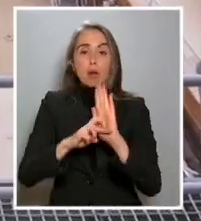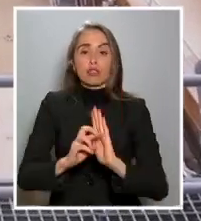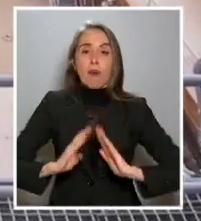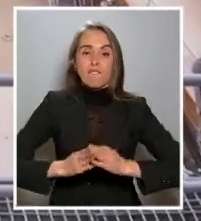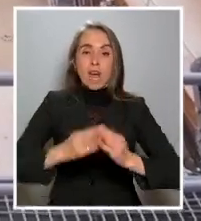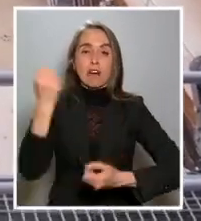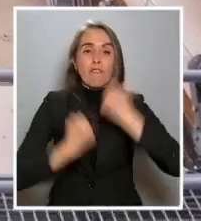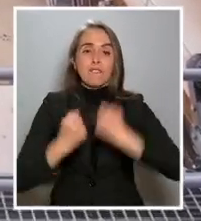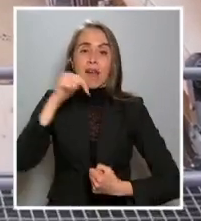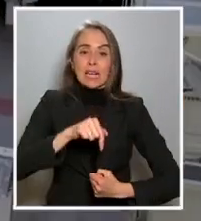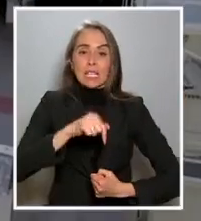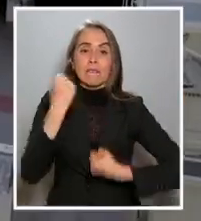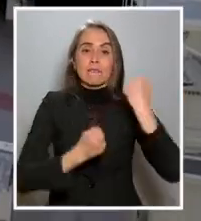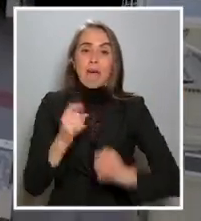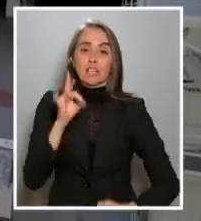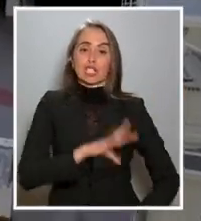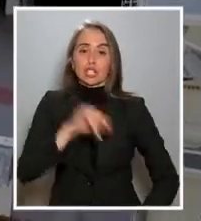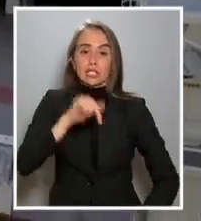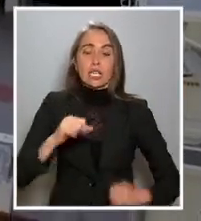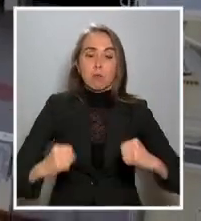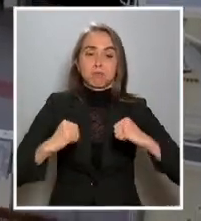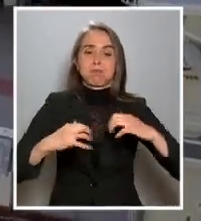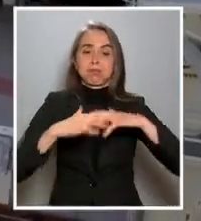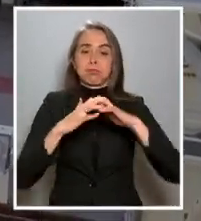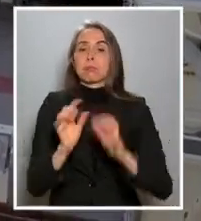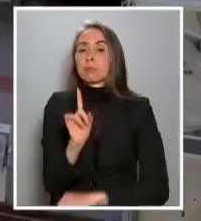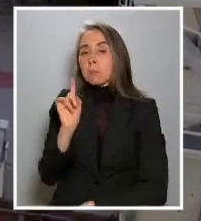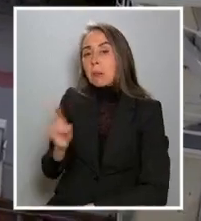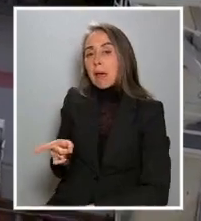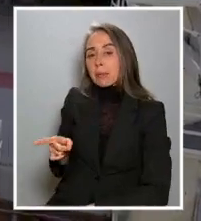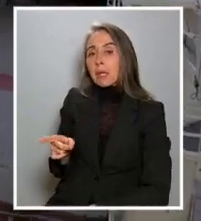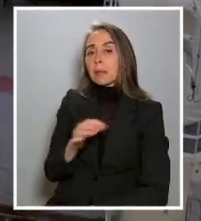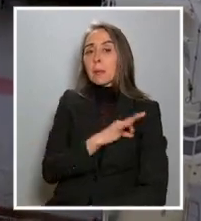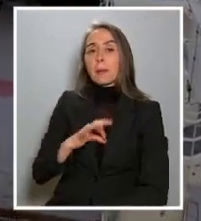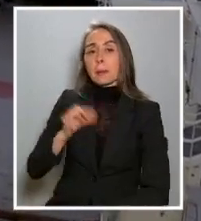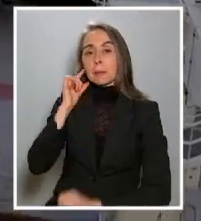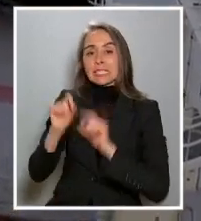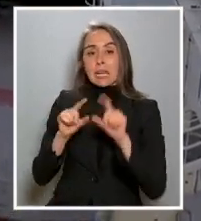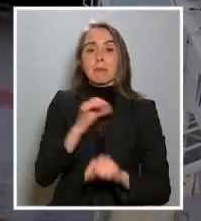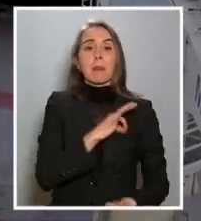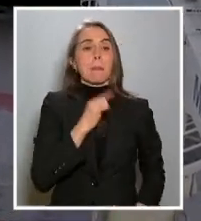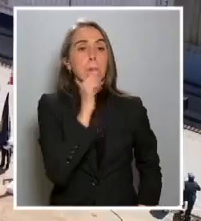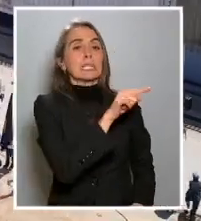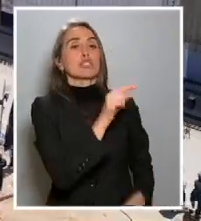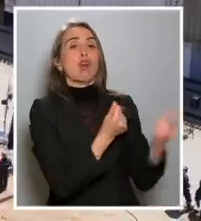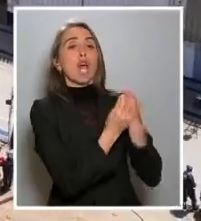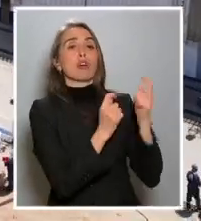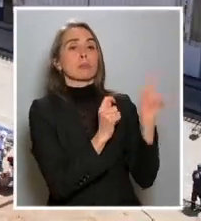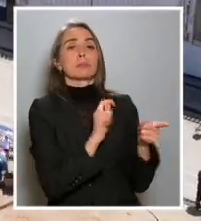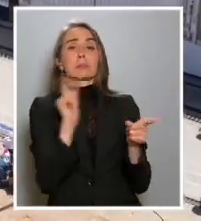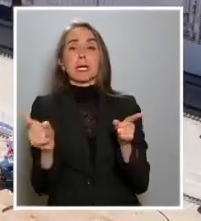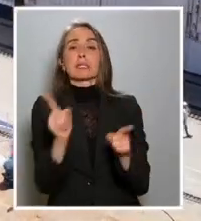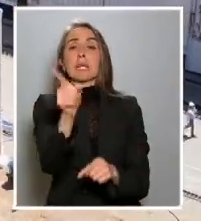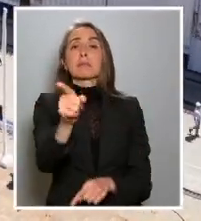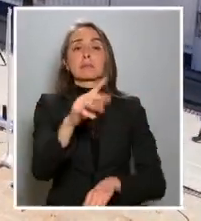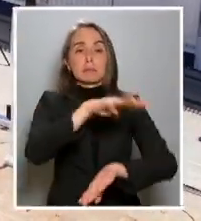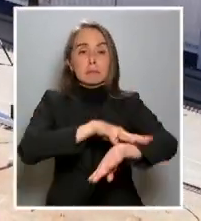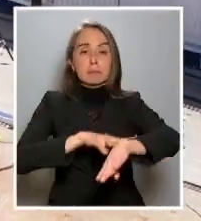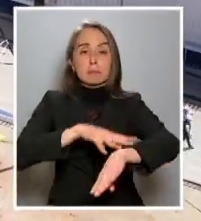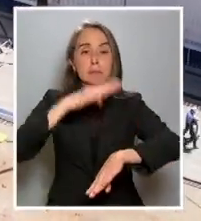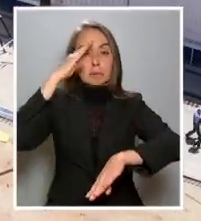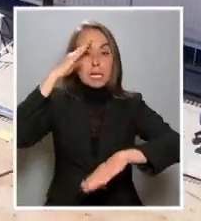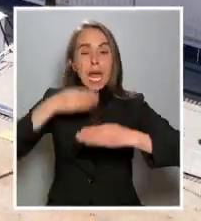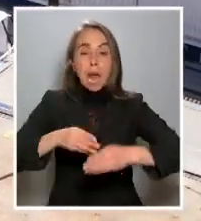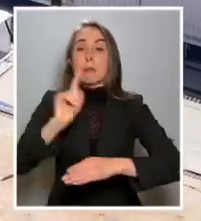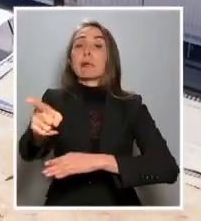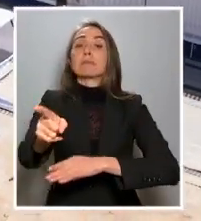naval, fortaleciendo la industria nacional. Por eso instruí a la ministra de Defensa y al ministro de Economía y también al comandante en jefe de la